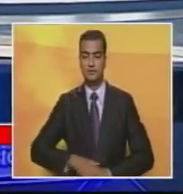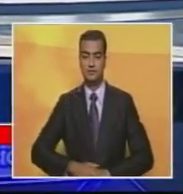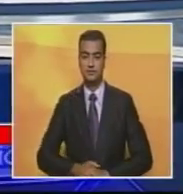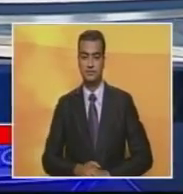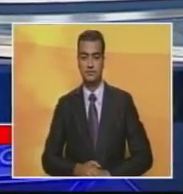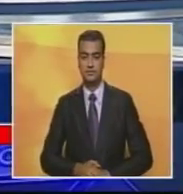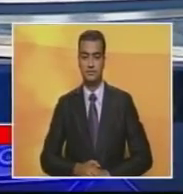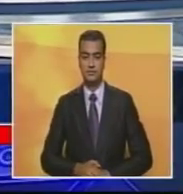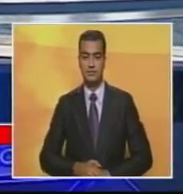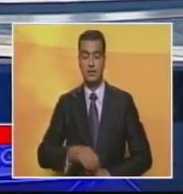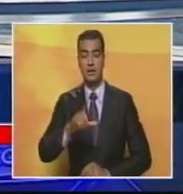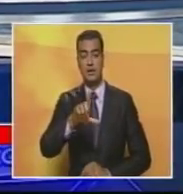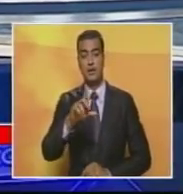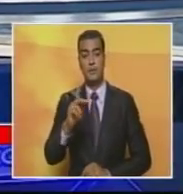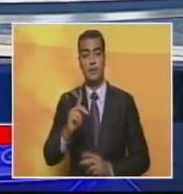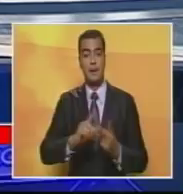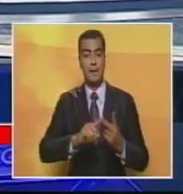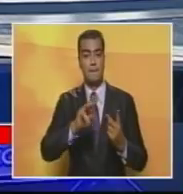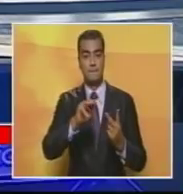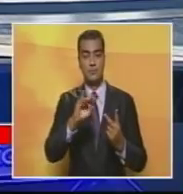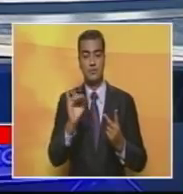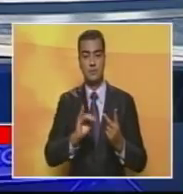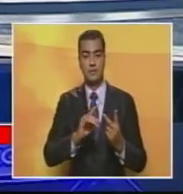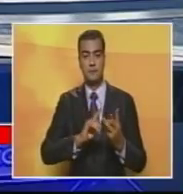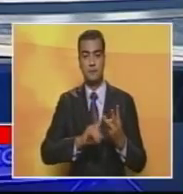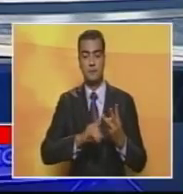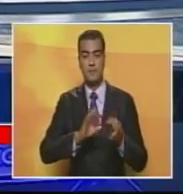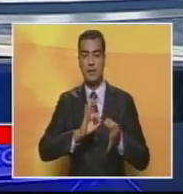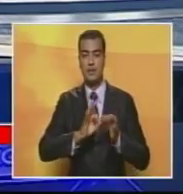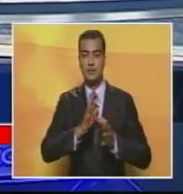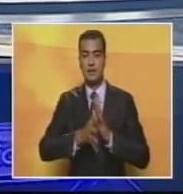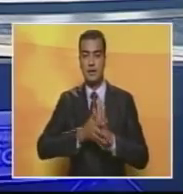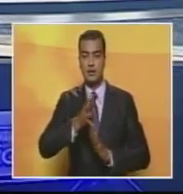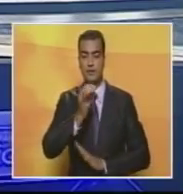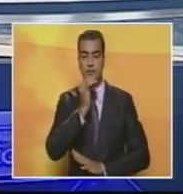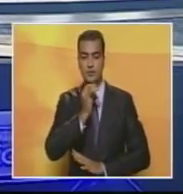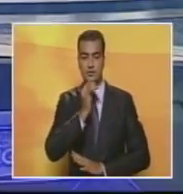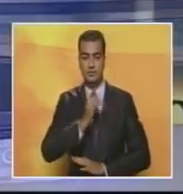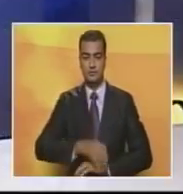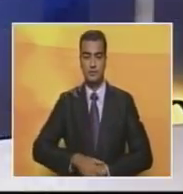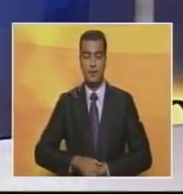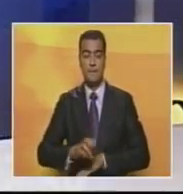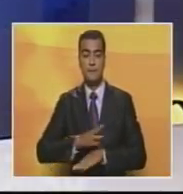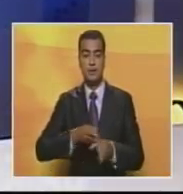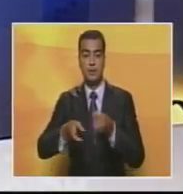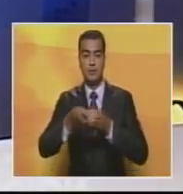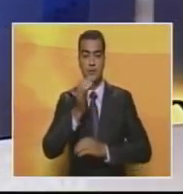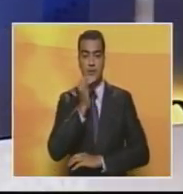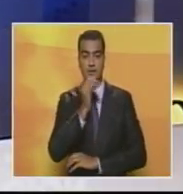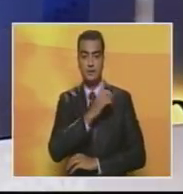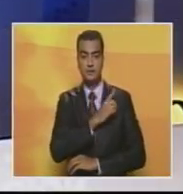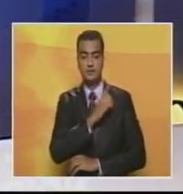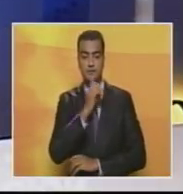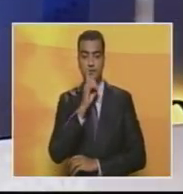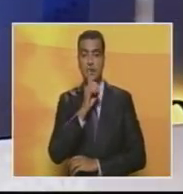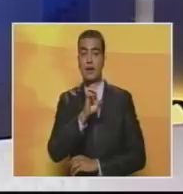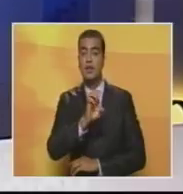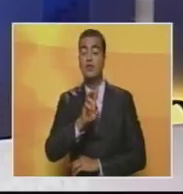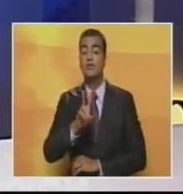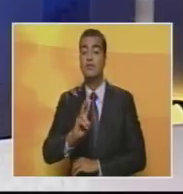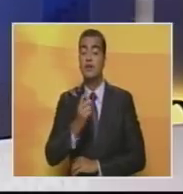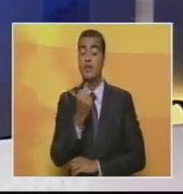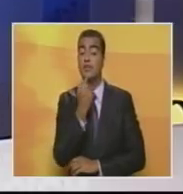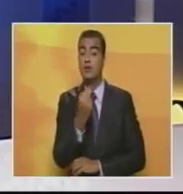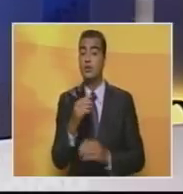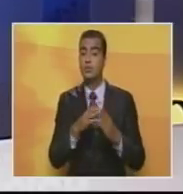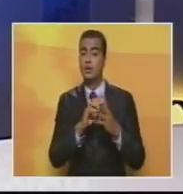Venevisión. Lidio Pérez y Milagros Zambrano, les presentamos lo que es noticia hasta ahora. Comenzamos. El ministro de Comunicación e Información, Ernesto Villegas, manifestó que